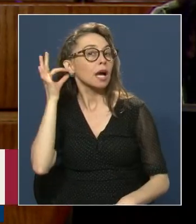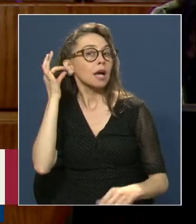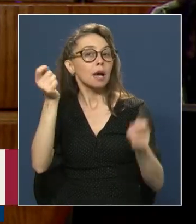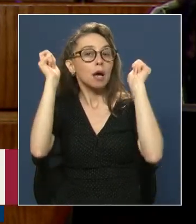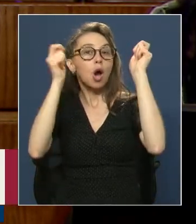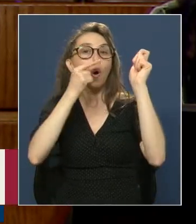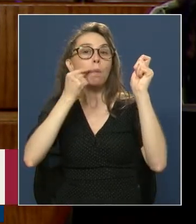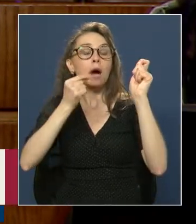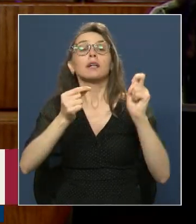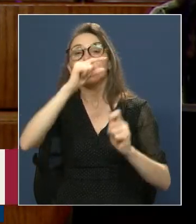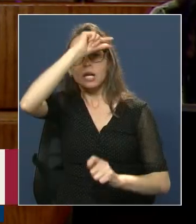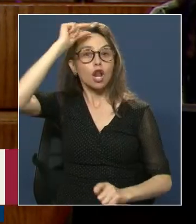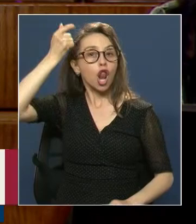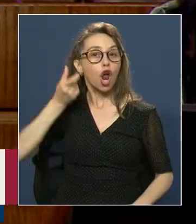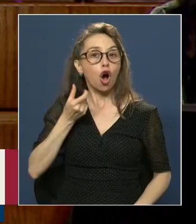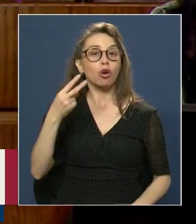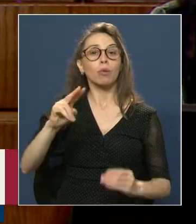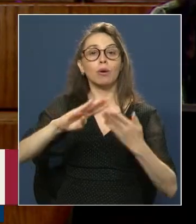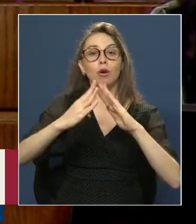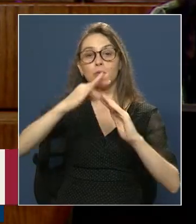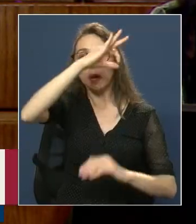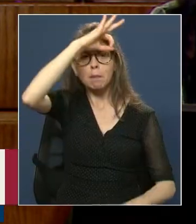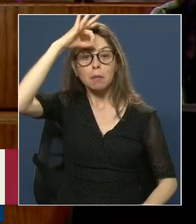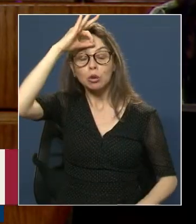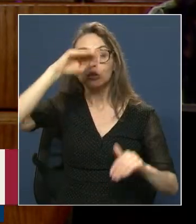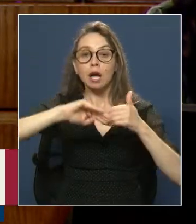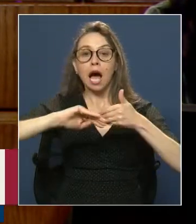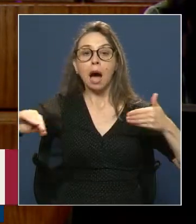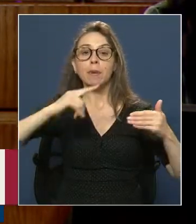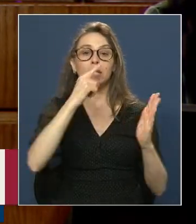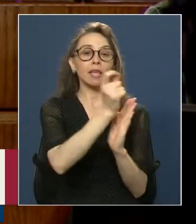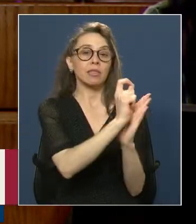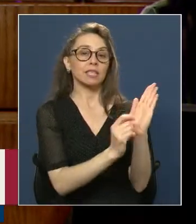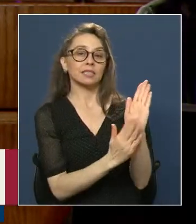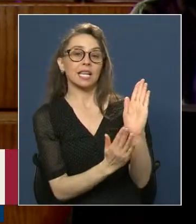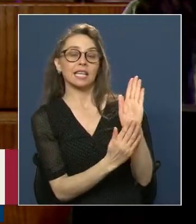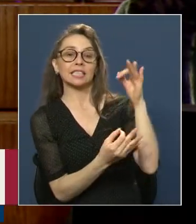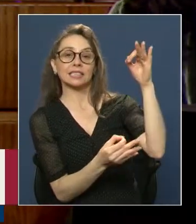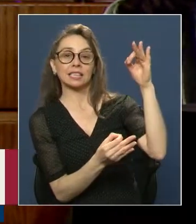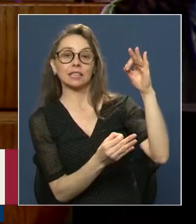pueblo mapuche, independiente de lo que diga un papel escrito